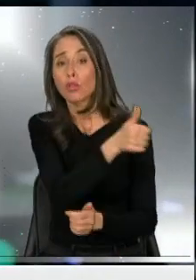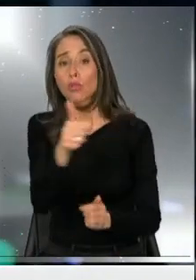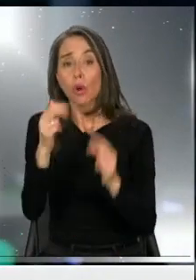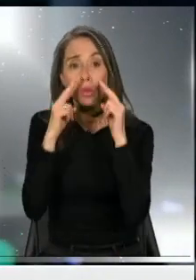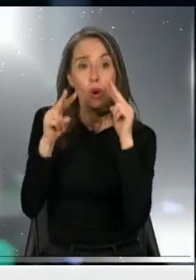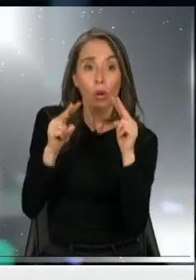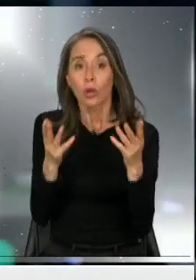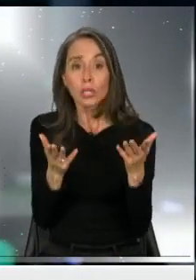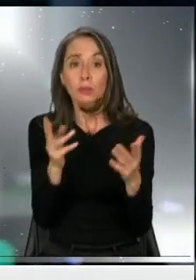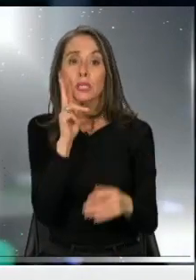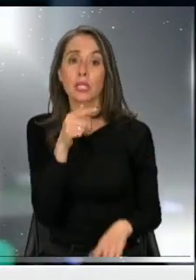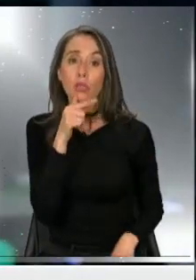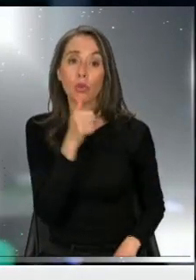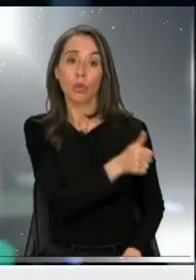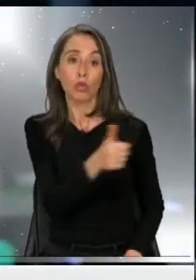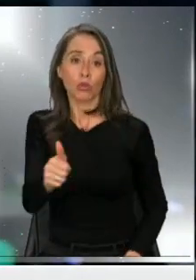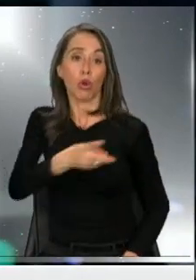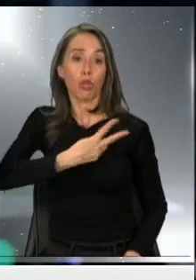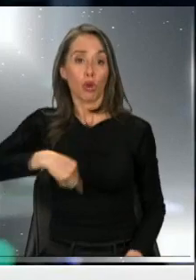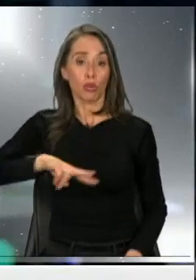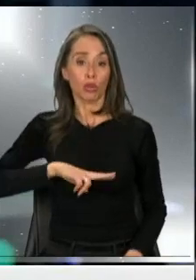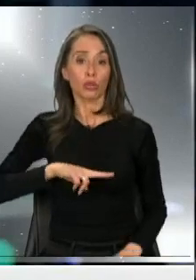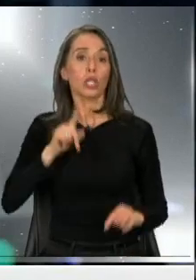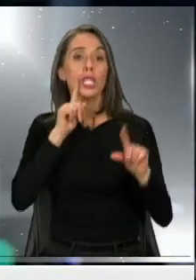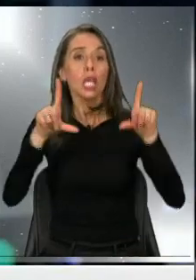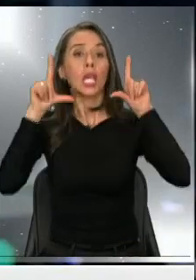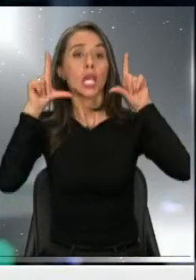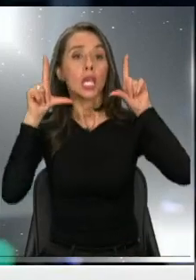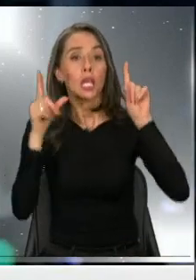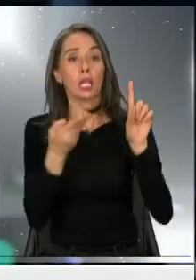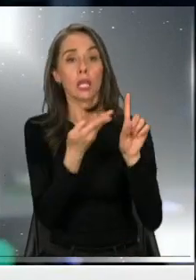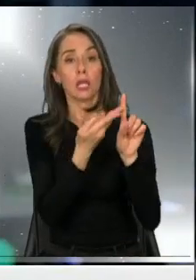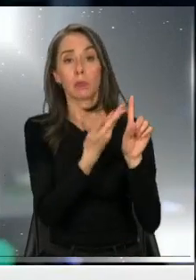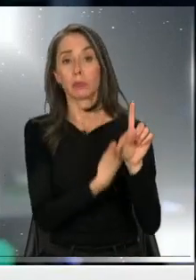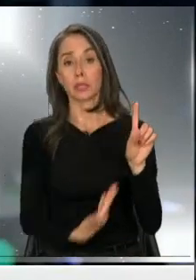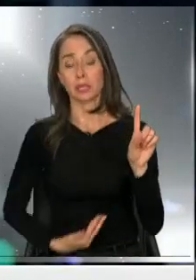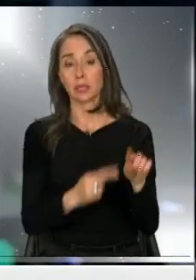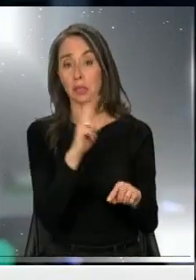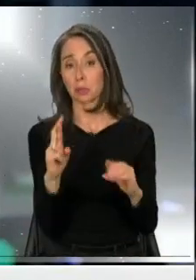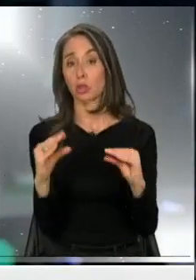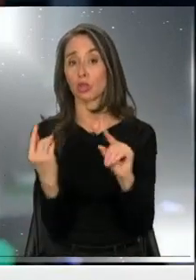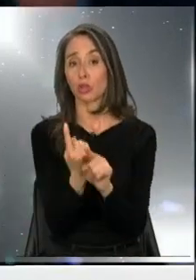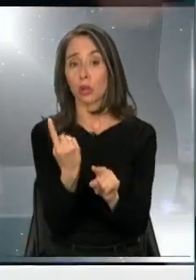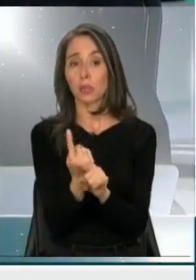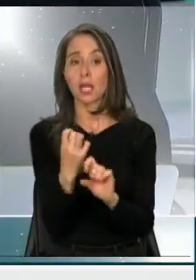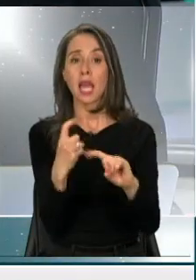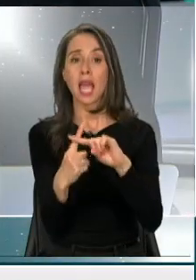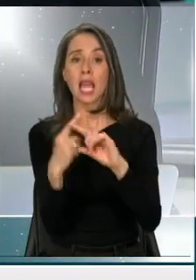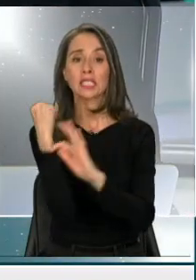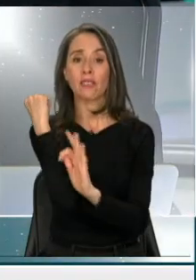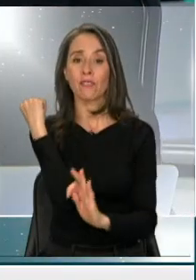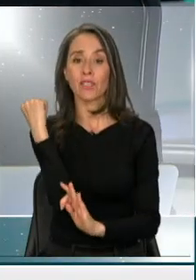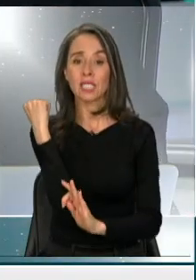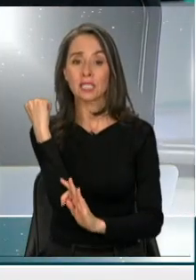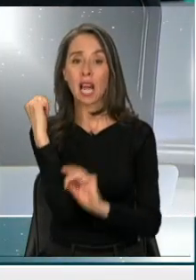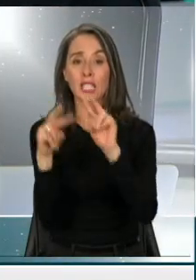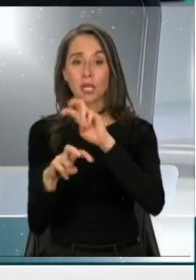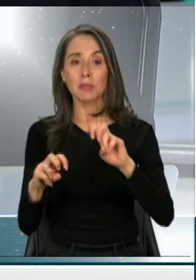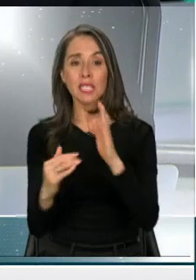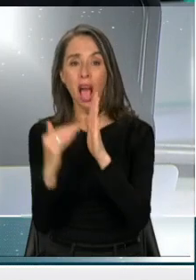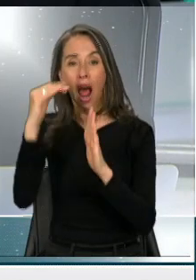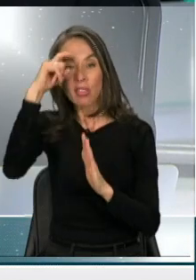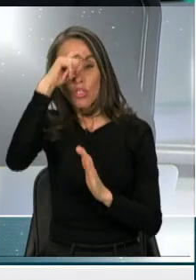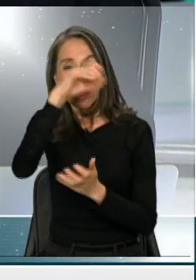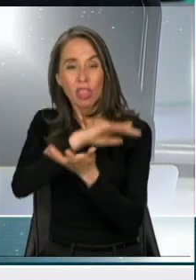duda a todos nosotros no al tener de protagonista obviamente al presidente de la republica que empresa vamos a esta hora con el ex fiscal de alta complejidad carlos gajardo